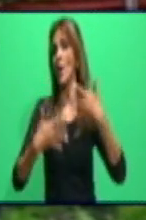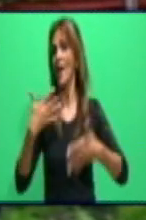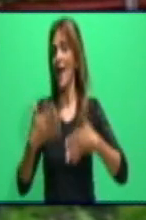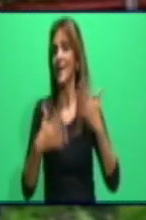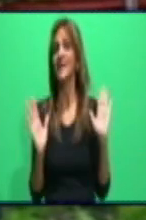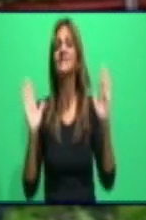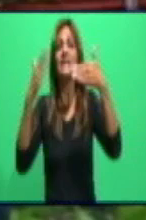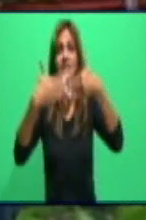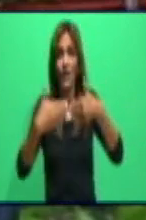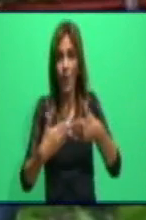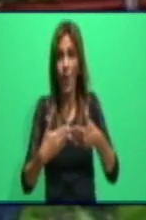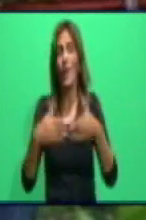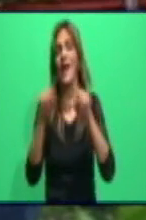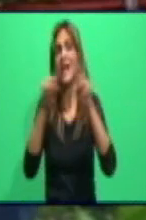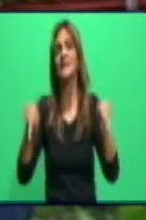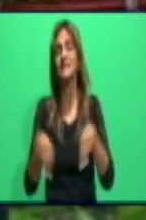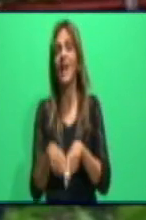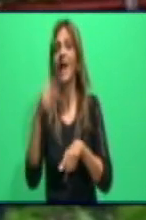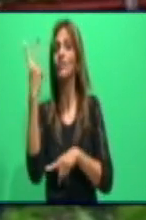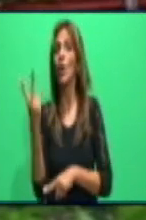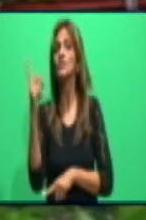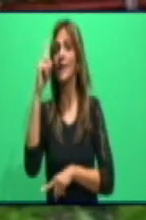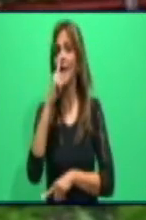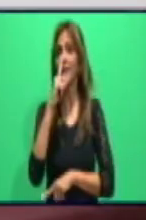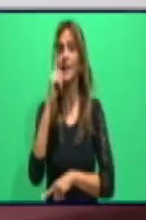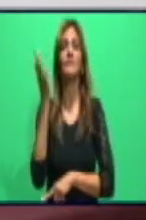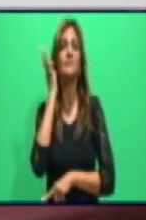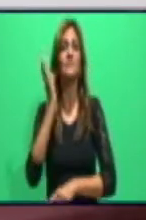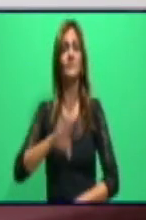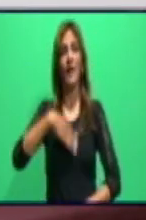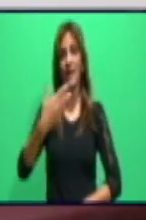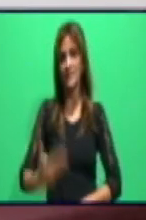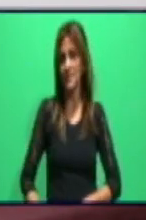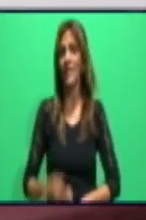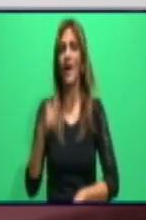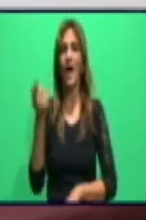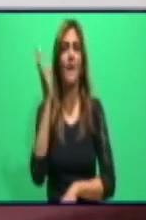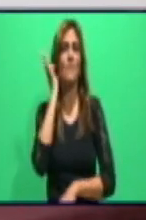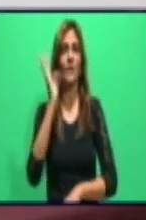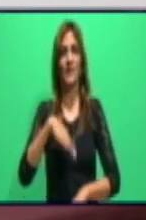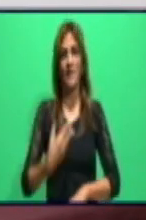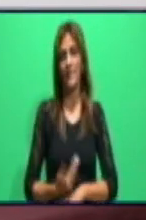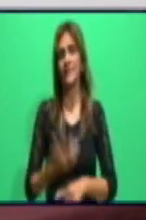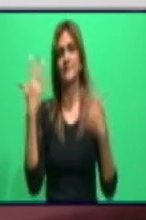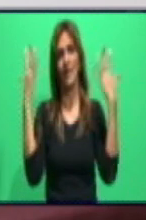de transmisión en la sala 2n del hospital carlos manuel de centros